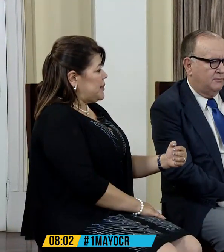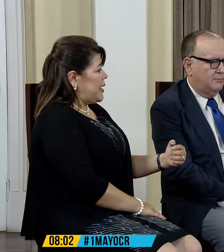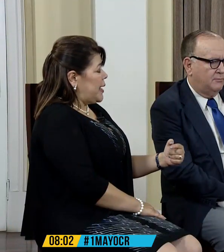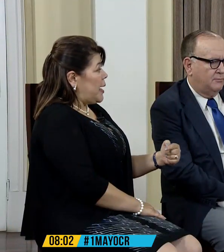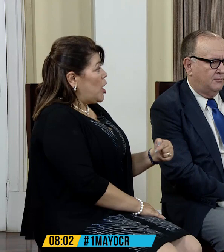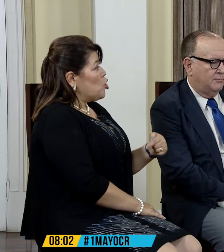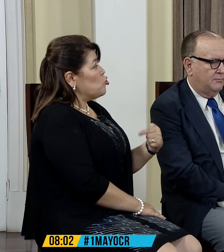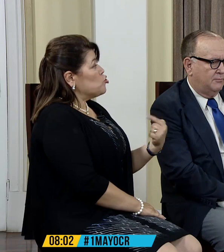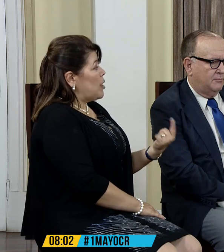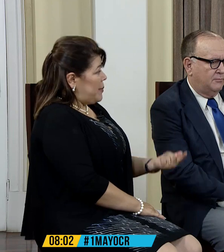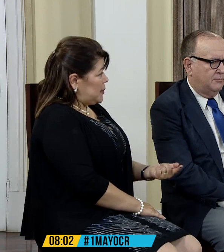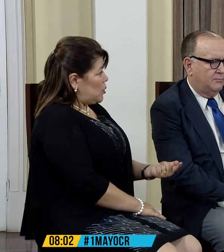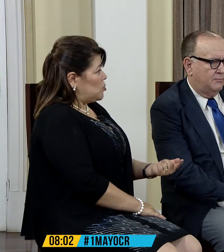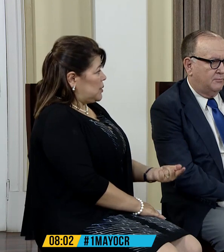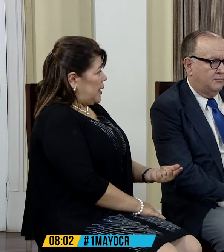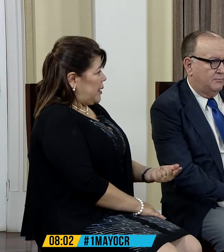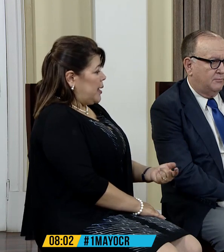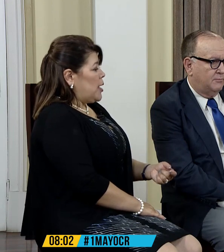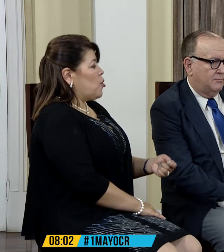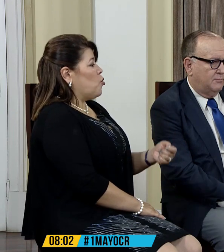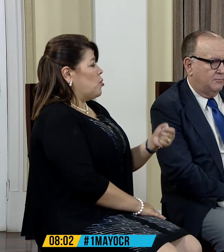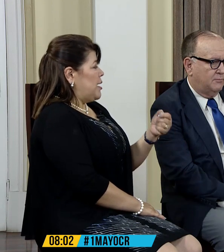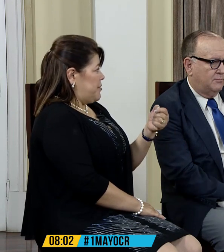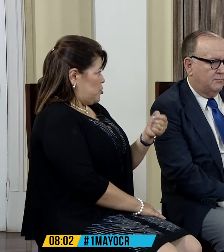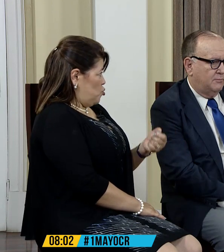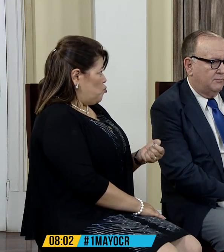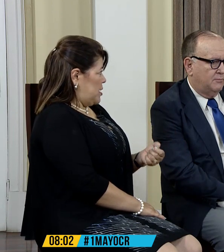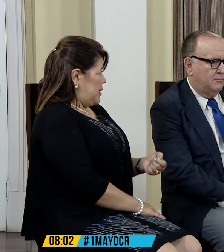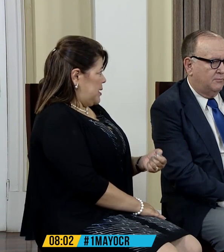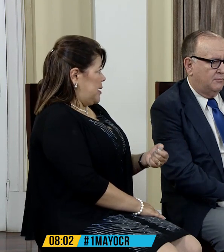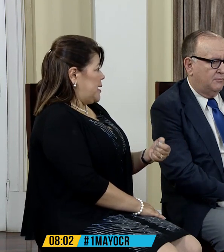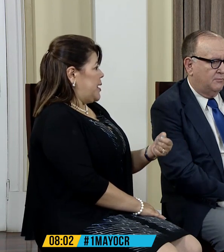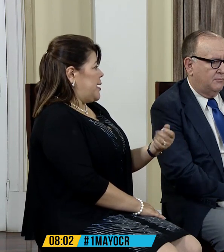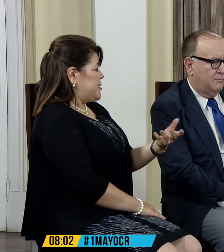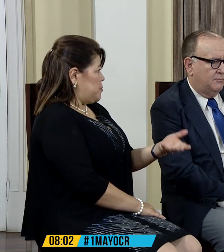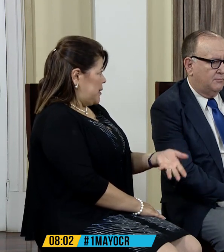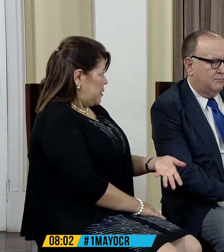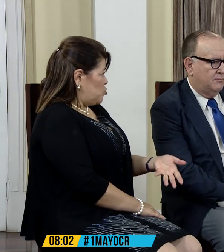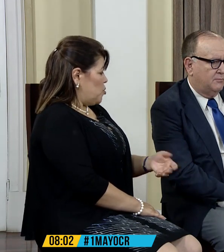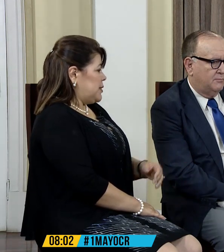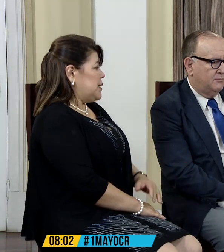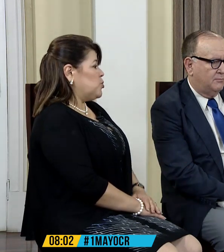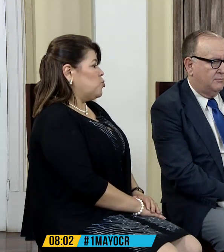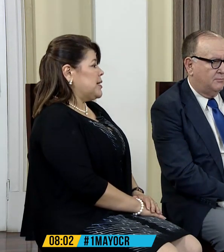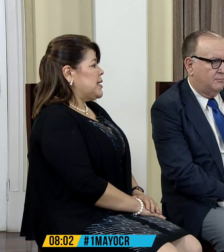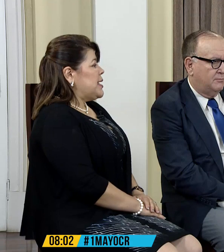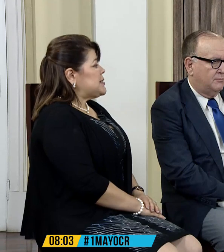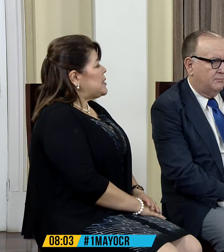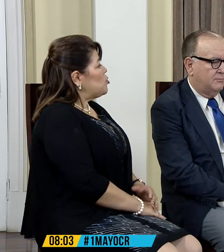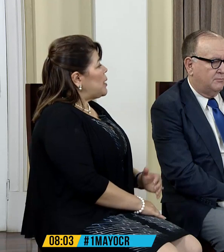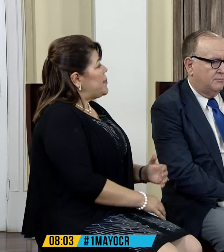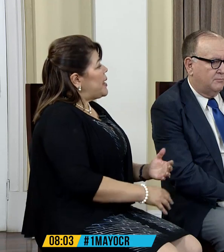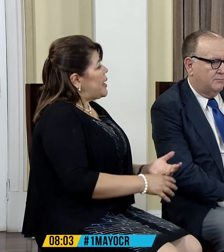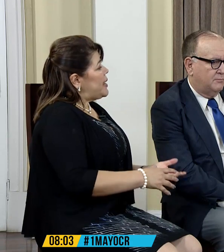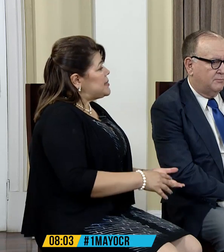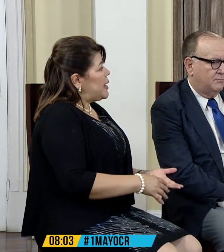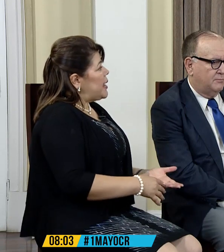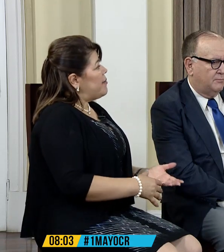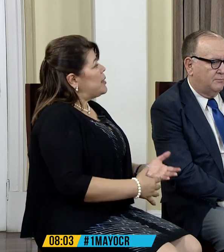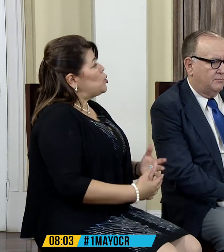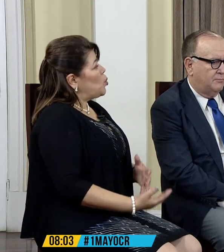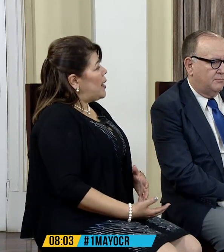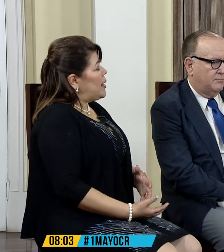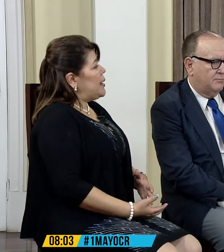que le permitiera no solamente contar con la fracción unida respaldando su candidatura, sino también